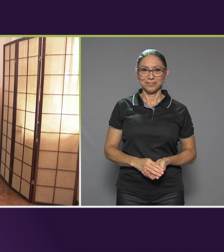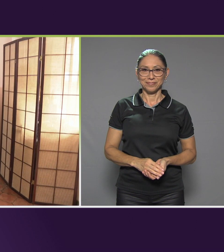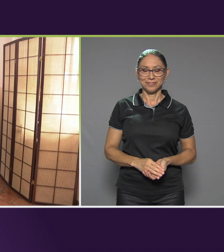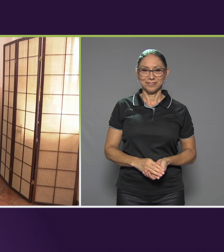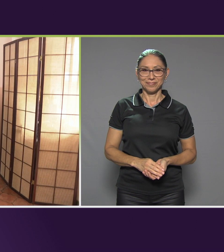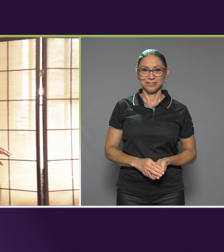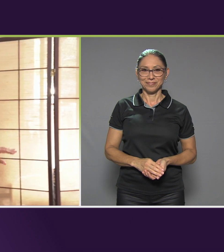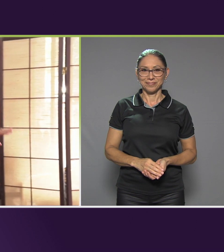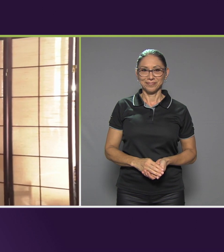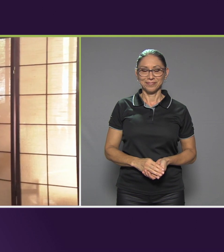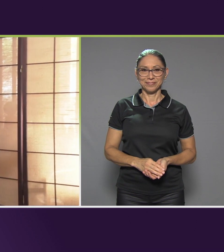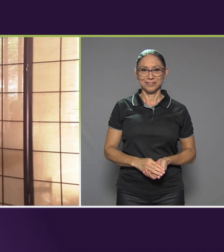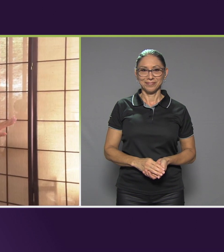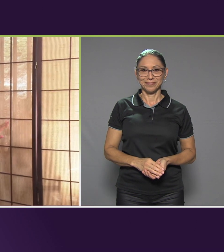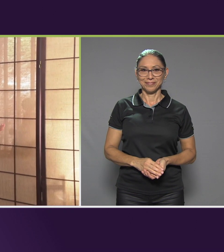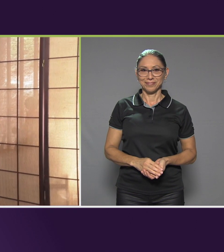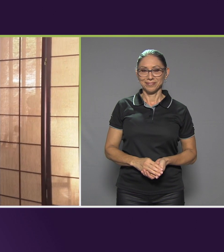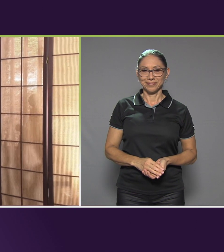Eso.